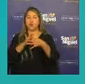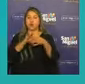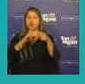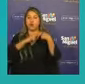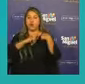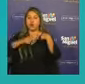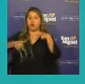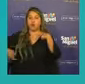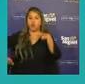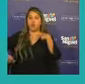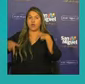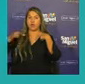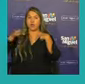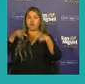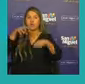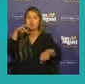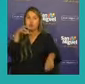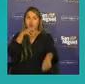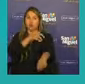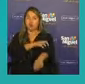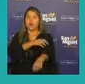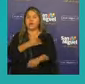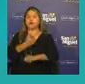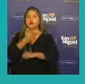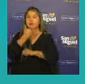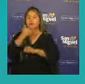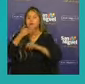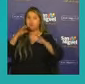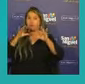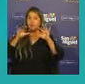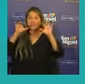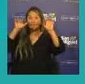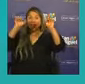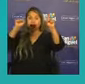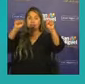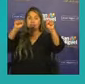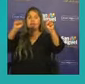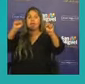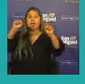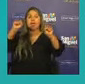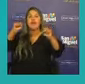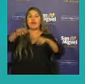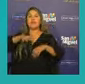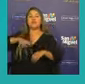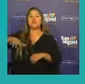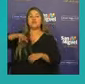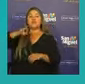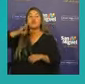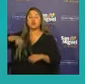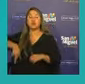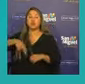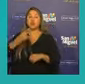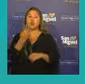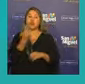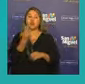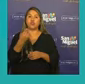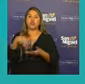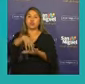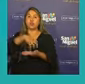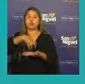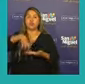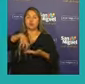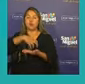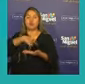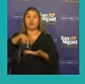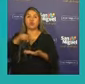regional y también con la Fiscalía de la Zona Sur, que es donde nosotros estamos, somos 12 comunas, que